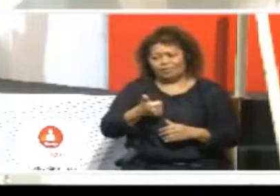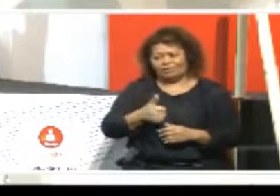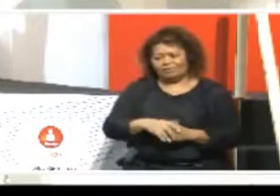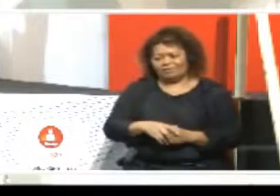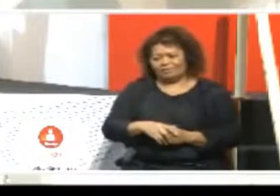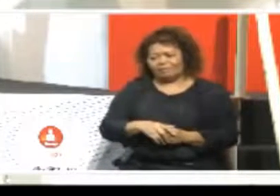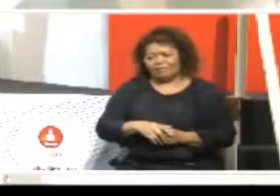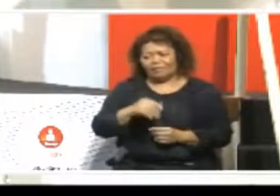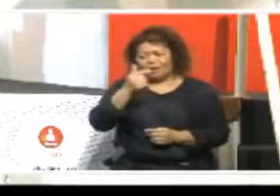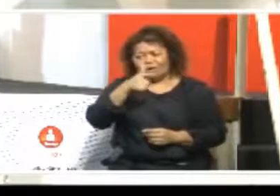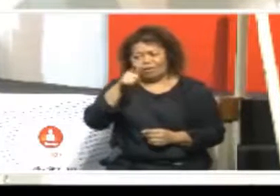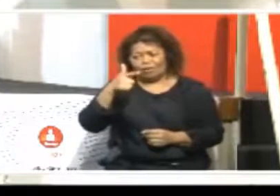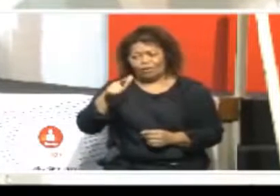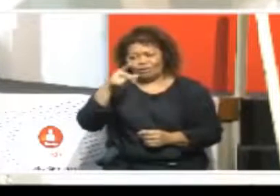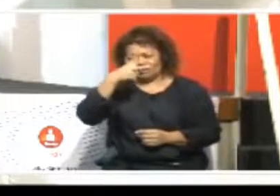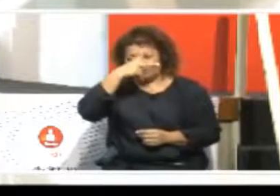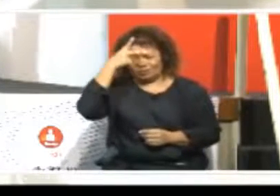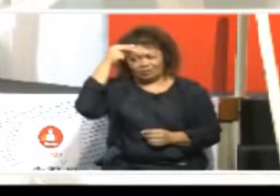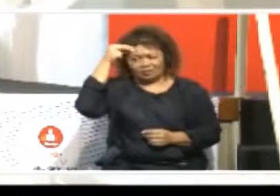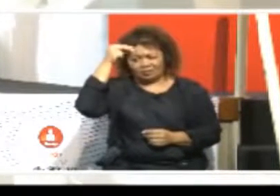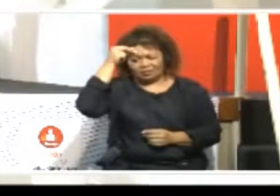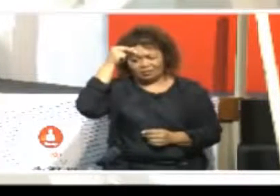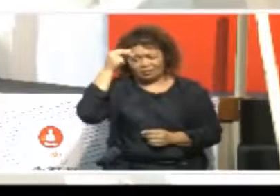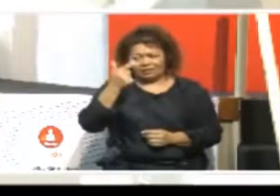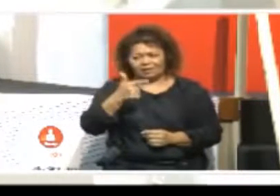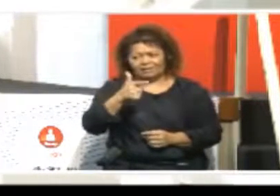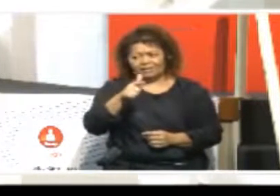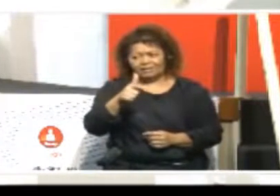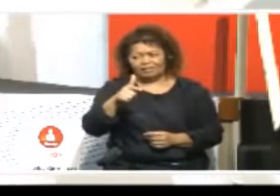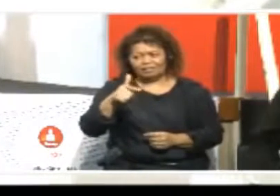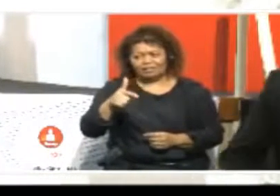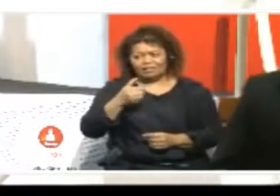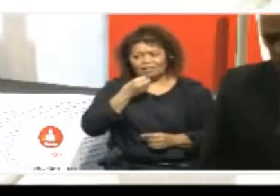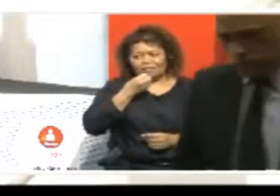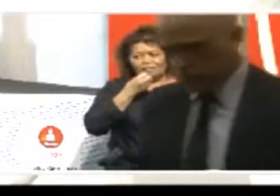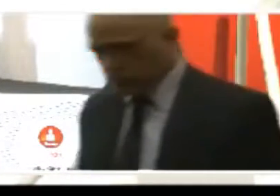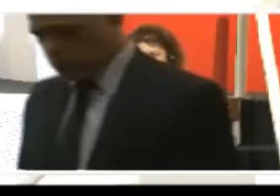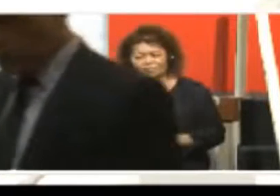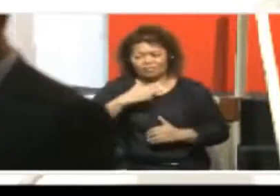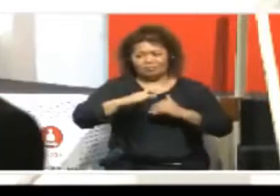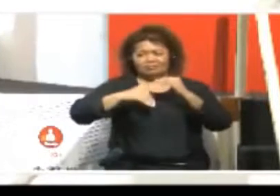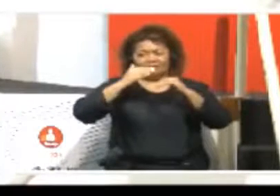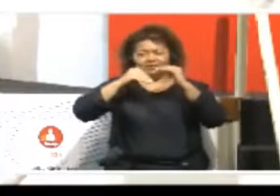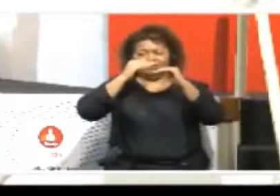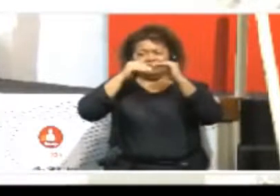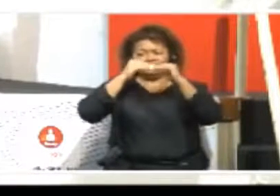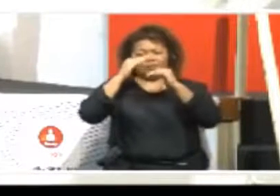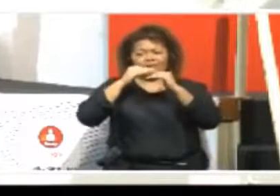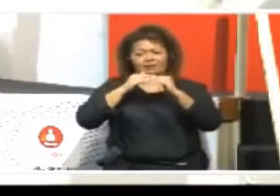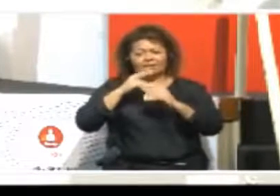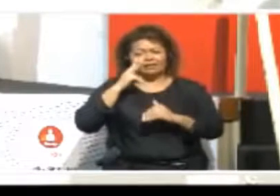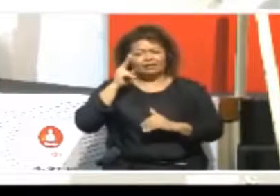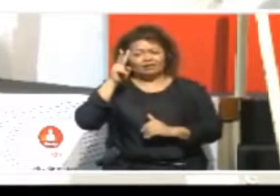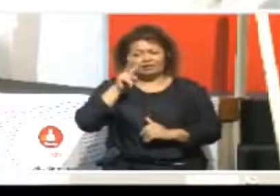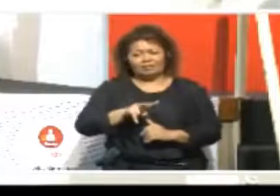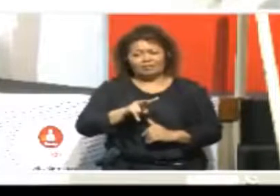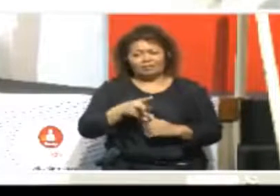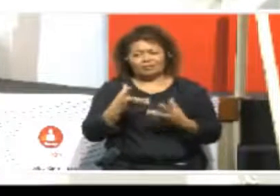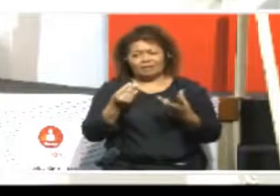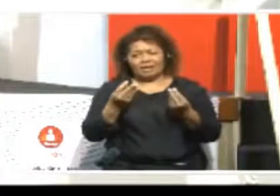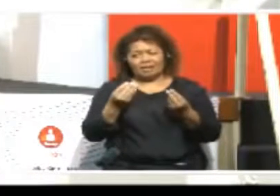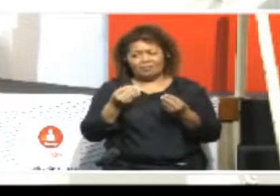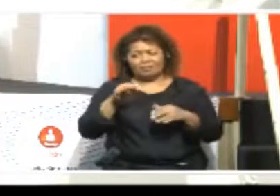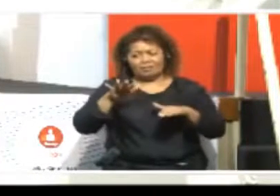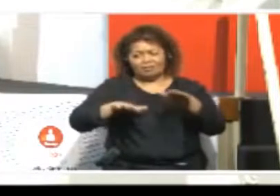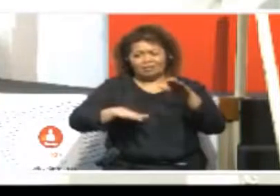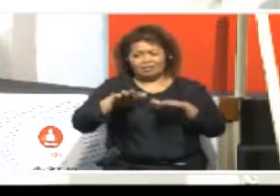otros municipios que no se desempeñaban relativamente bien, y vemos que hay bastante oscilación entre esos